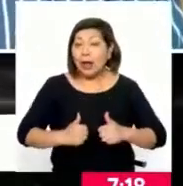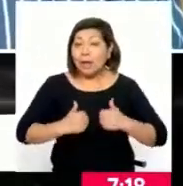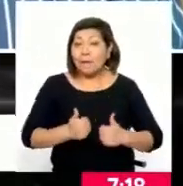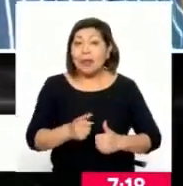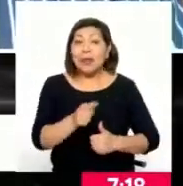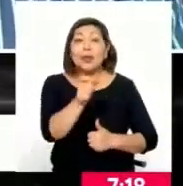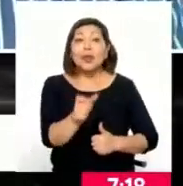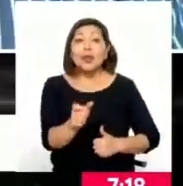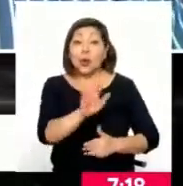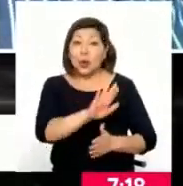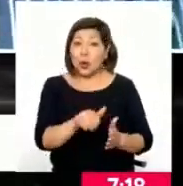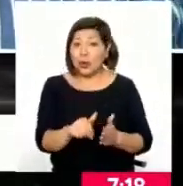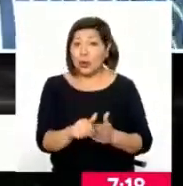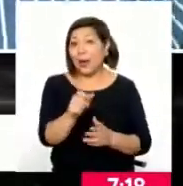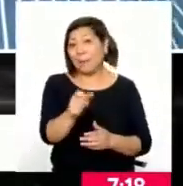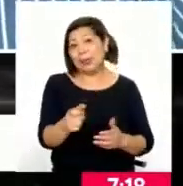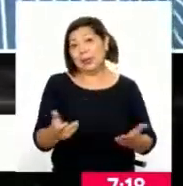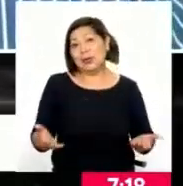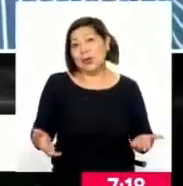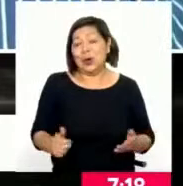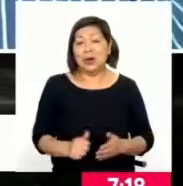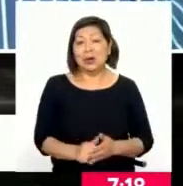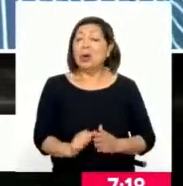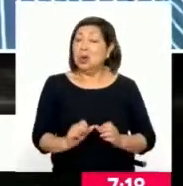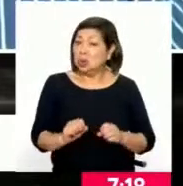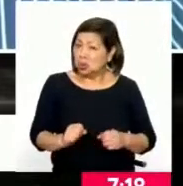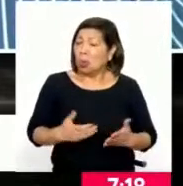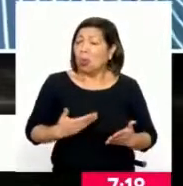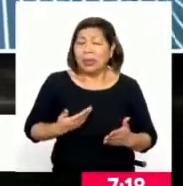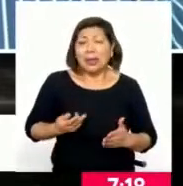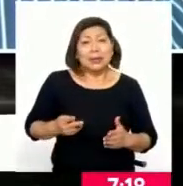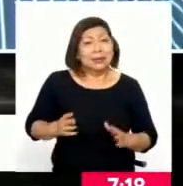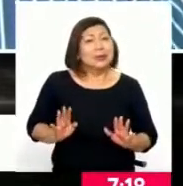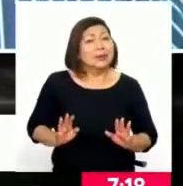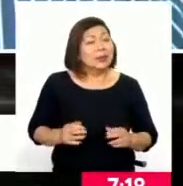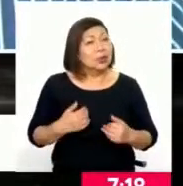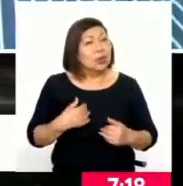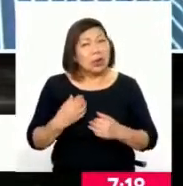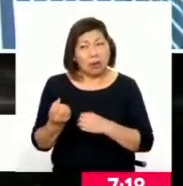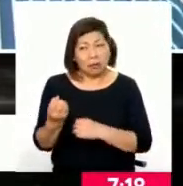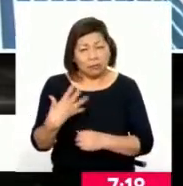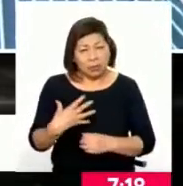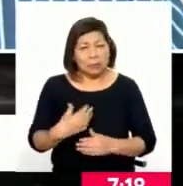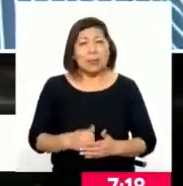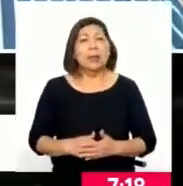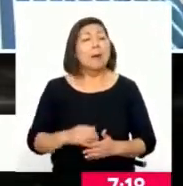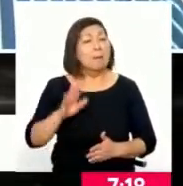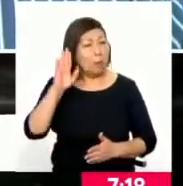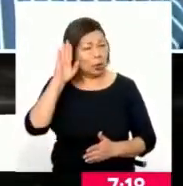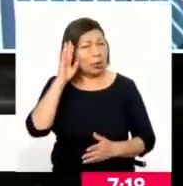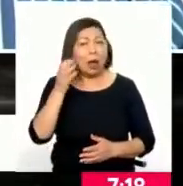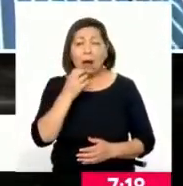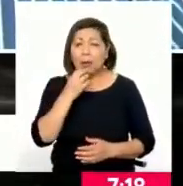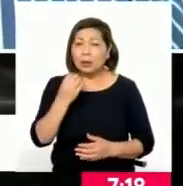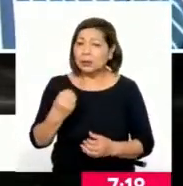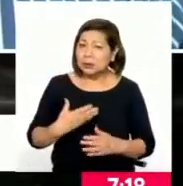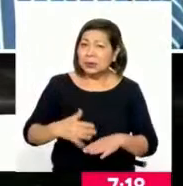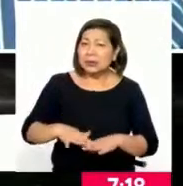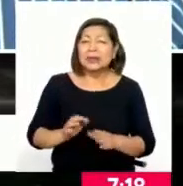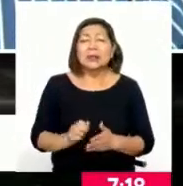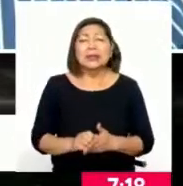de las personas. Entonces, pueden haber excesos. He tenido información que se dice que han